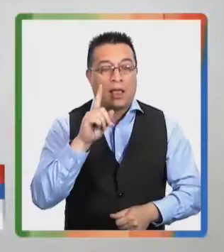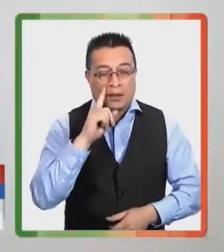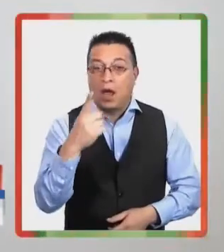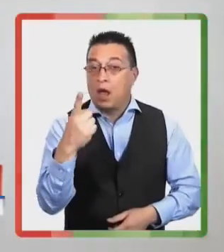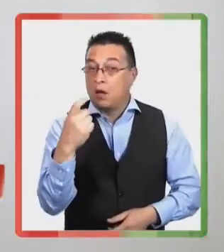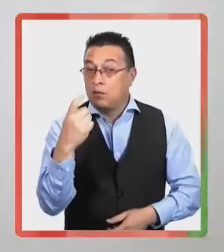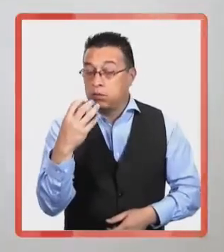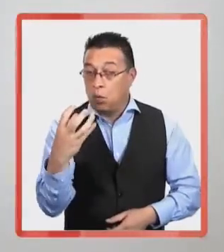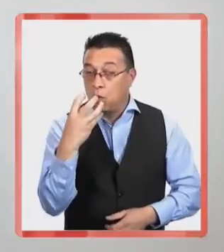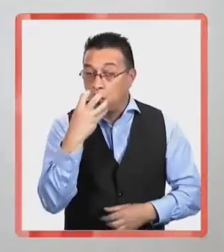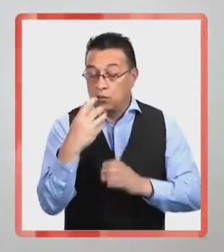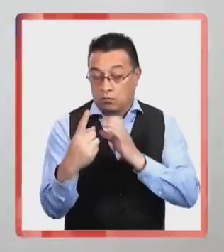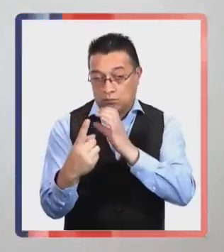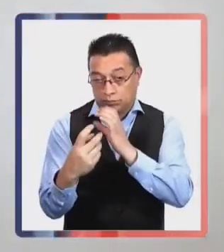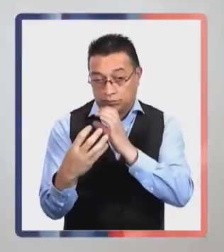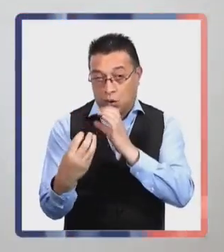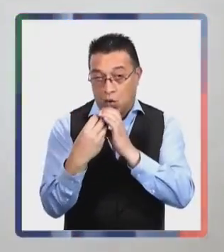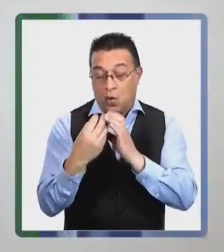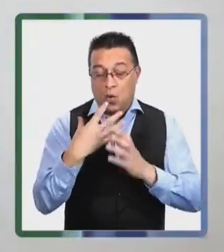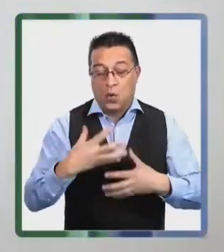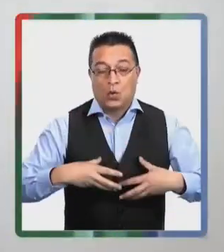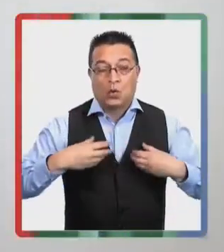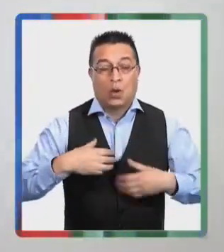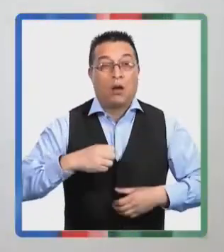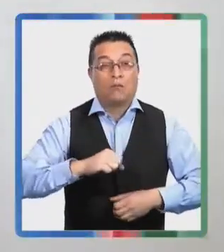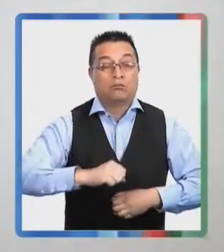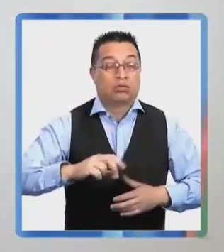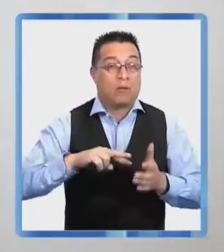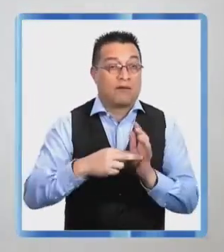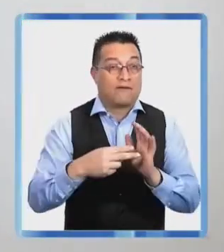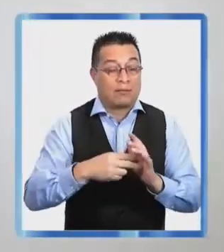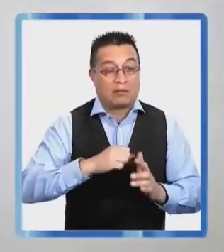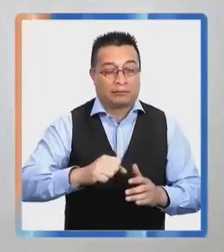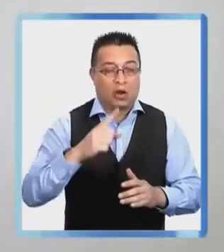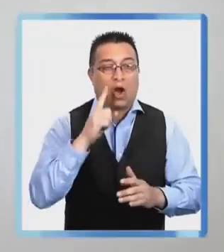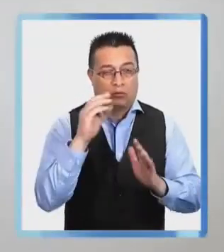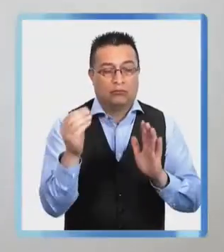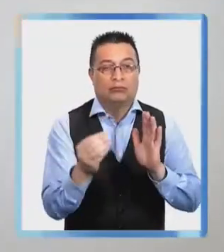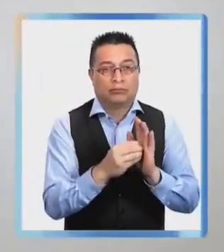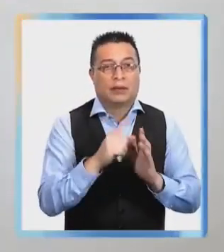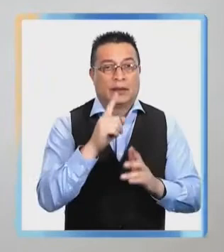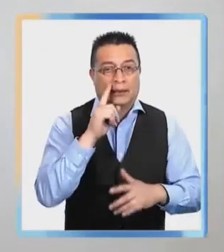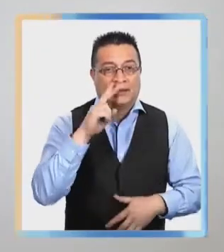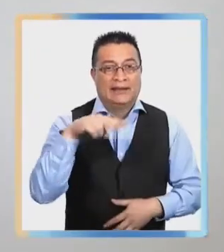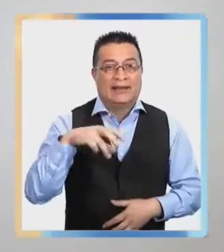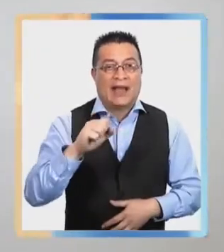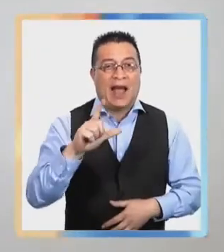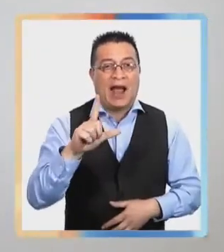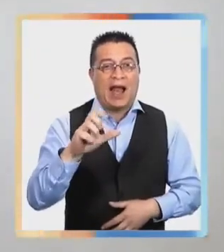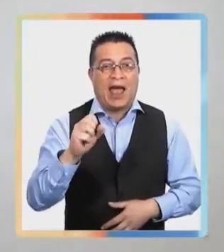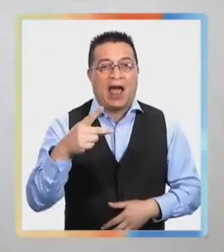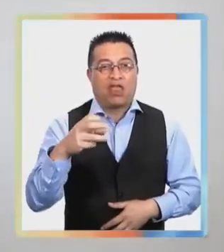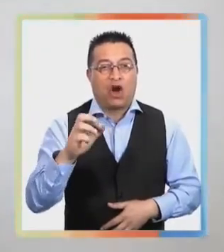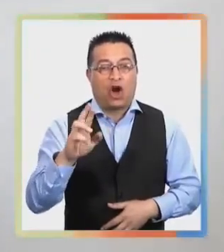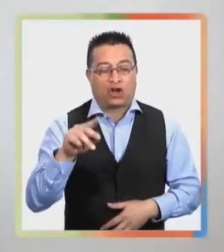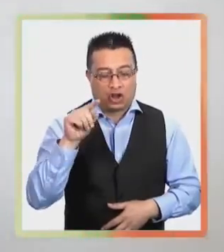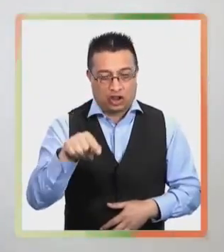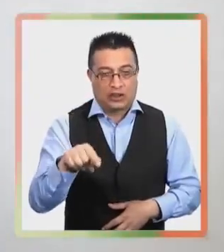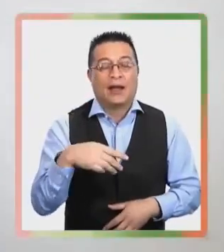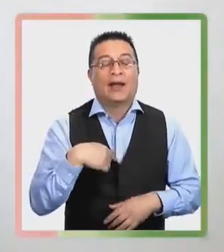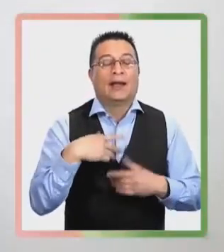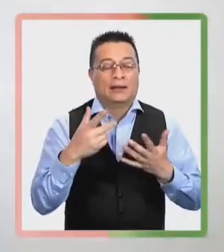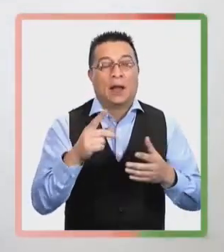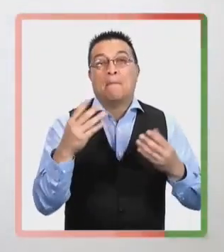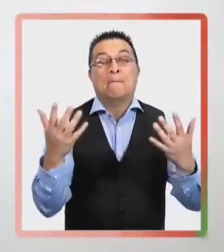médico, es que tengan sus inhaladores, que usan sus inhaladores para prevenir las crisis. Generalmente se indican inhaladores